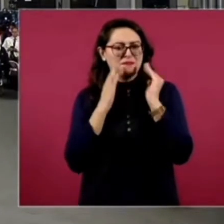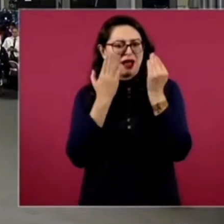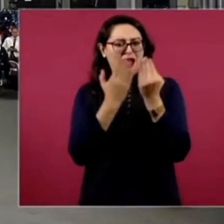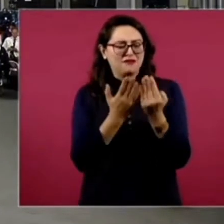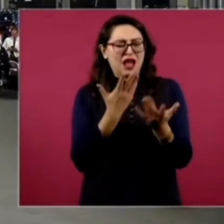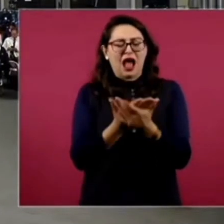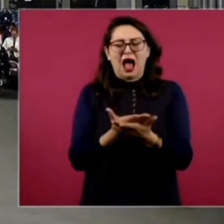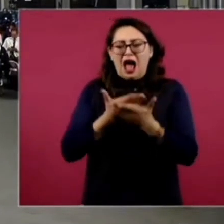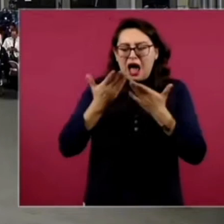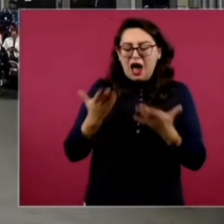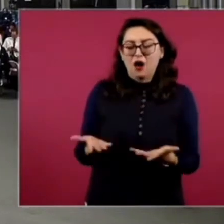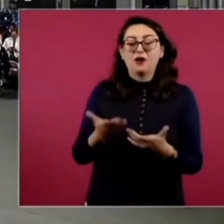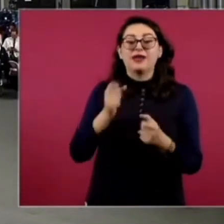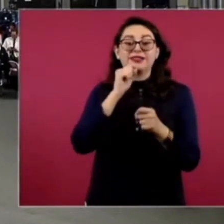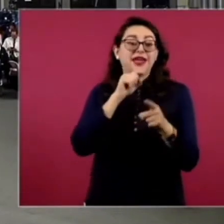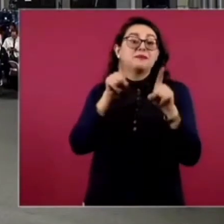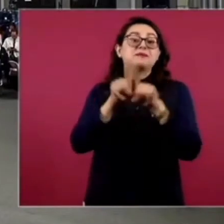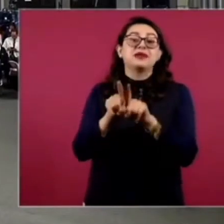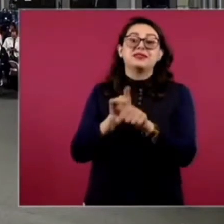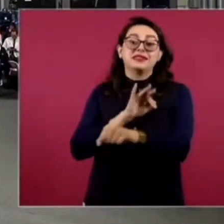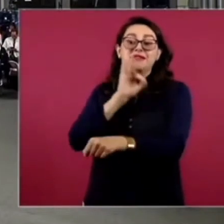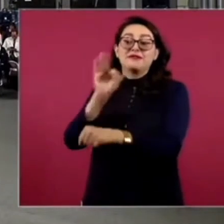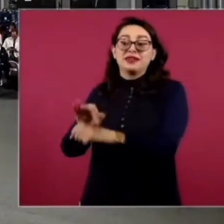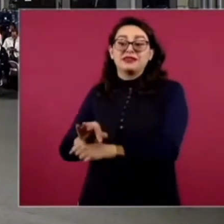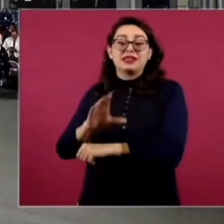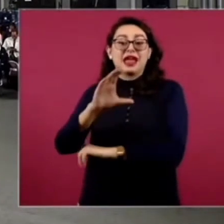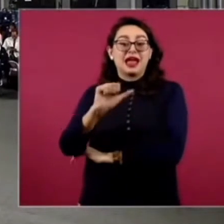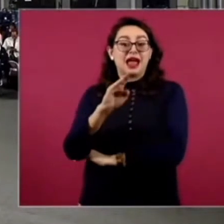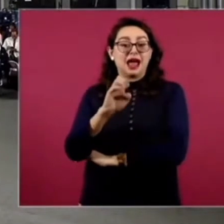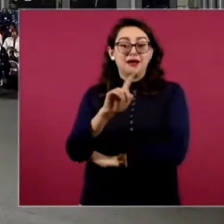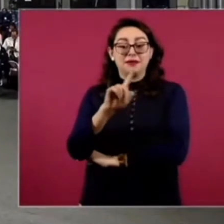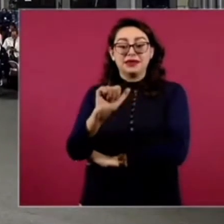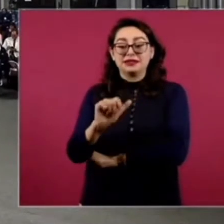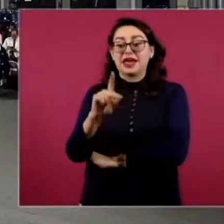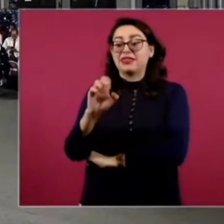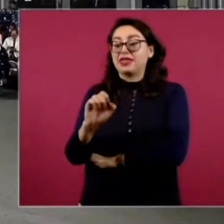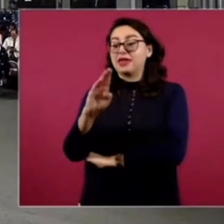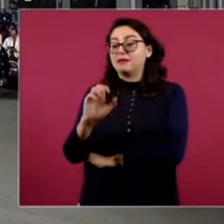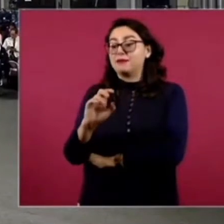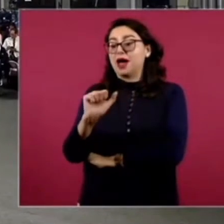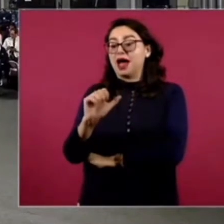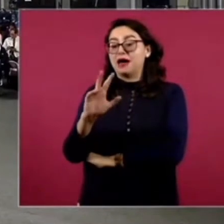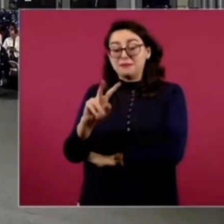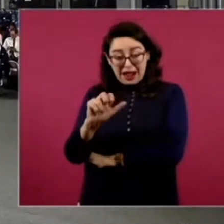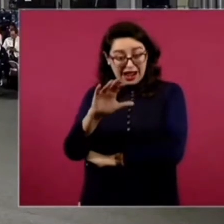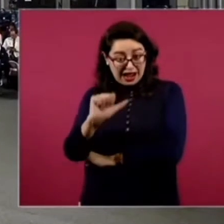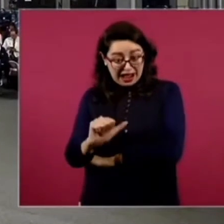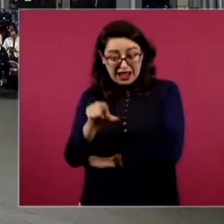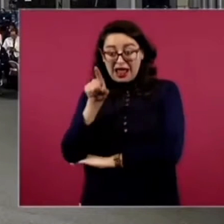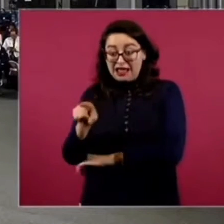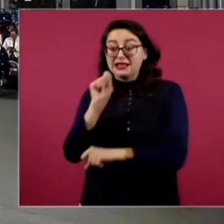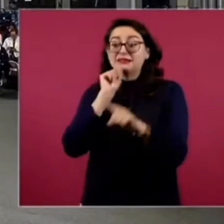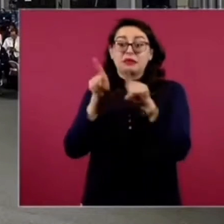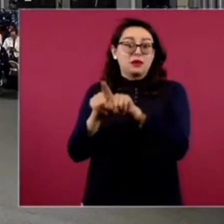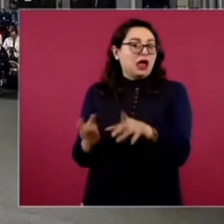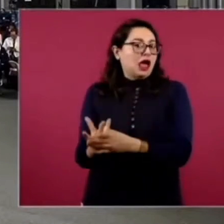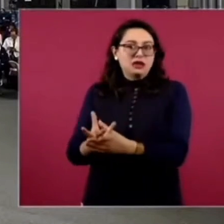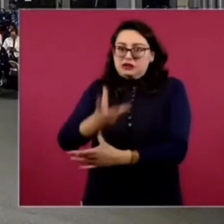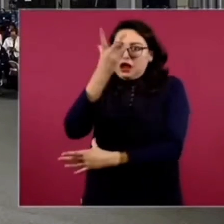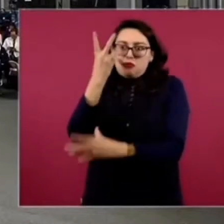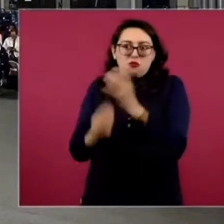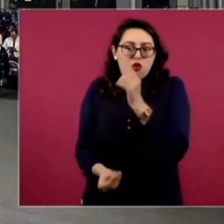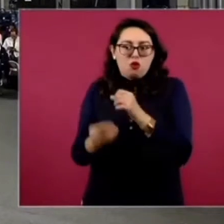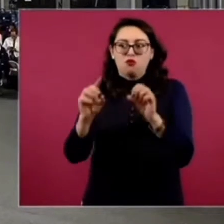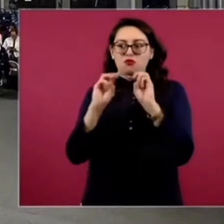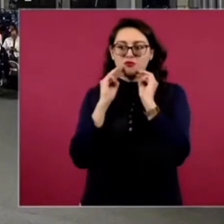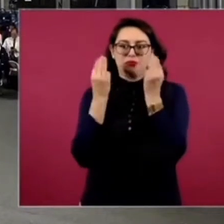Cabeza de Vaca, otro señalado y prófugo de la justicia, también señalado por cosas de delincuencia